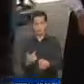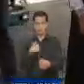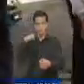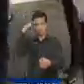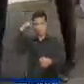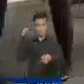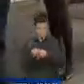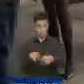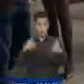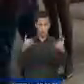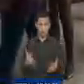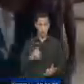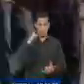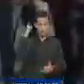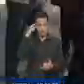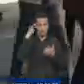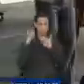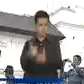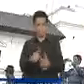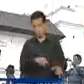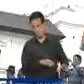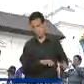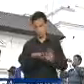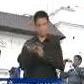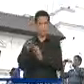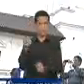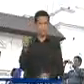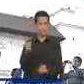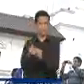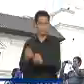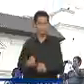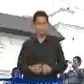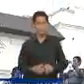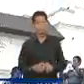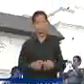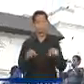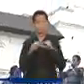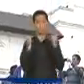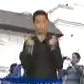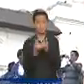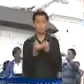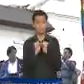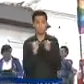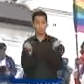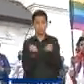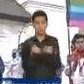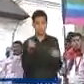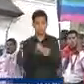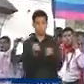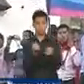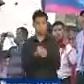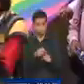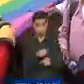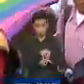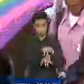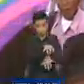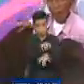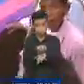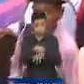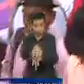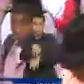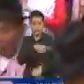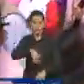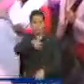las políticas y decisiones tomadas por el gobierno nacional. Las organizaciones sociales que participan en esta movilización